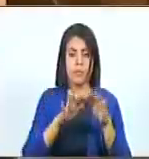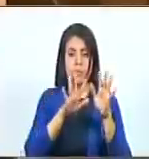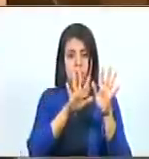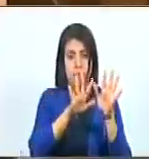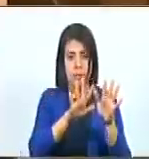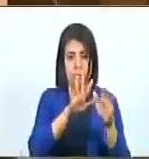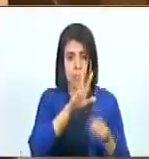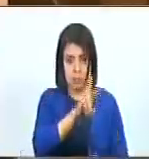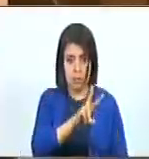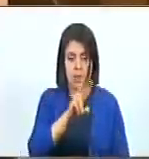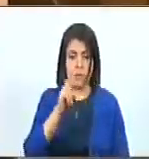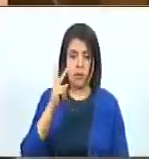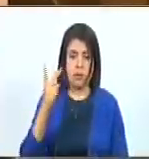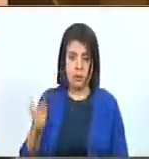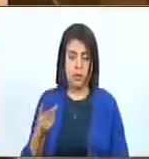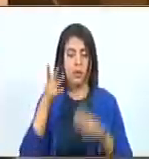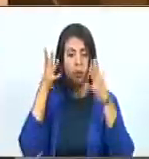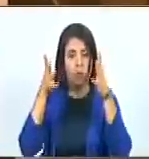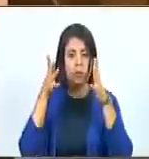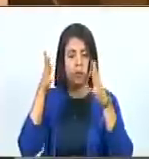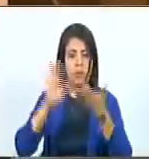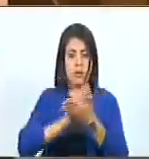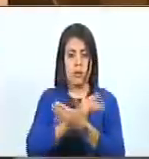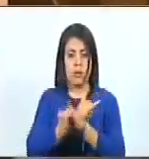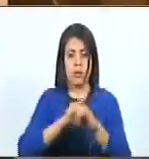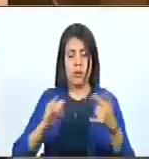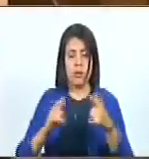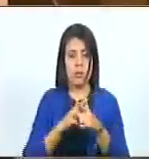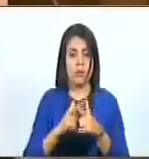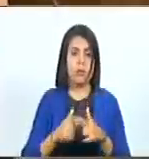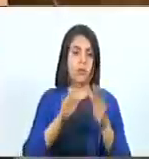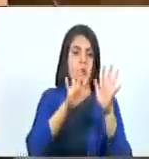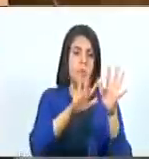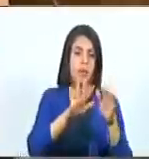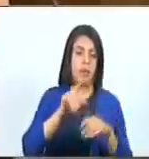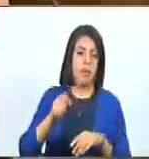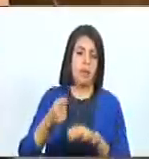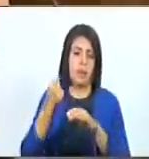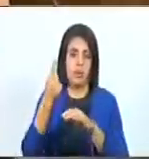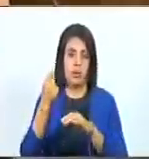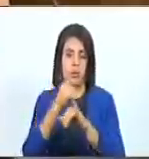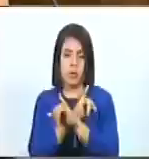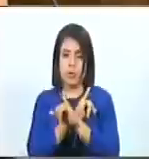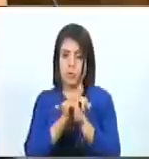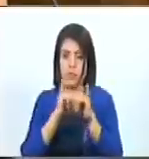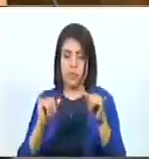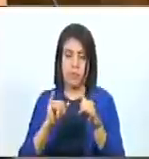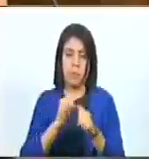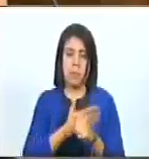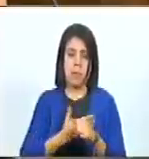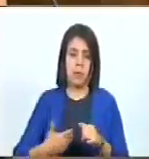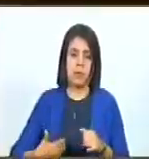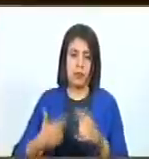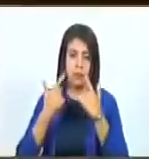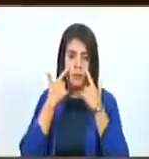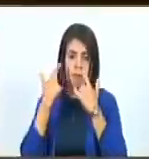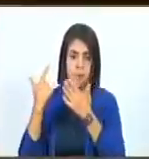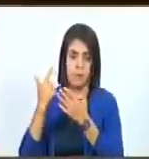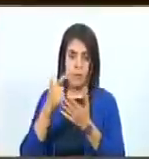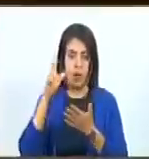Vigésimo segundo, se sugiere eliminar los artículos 10 y 11. Esto, ciudadano presidente. En consideración,